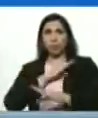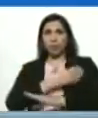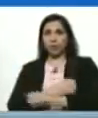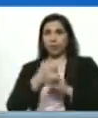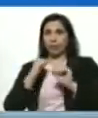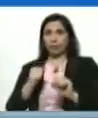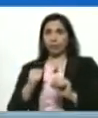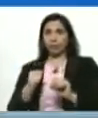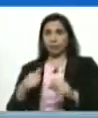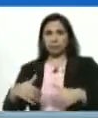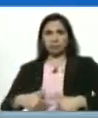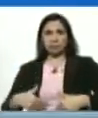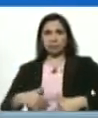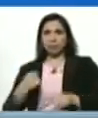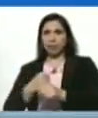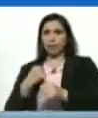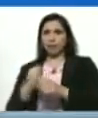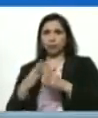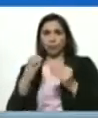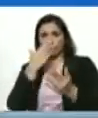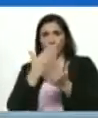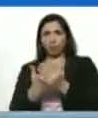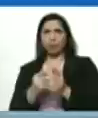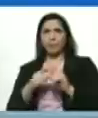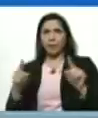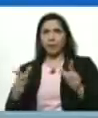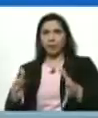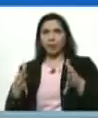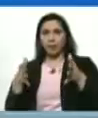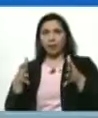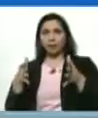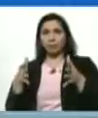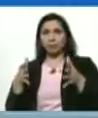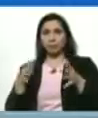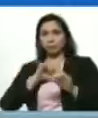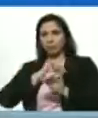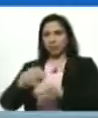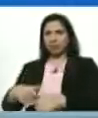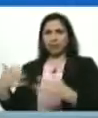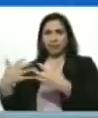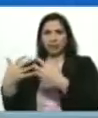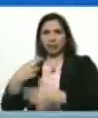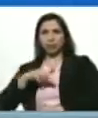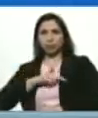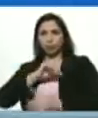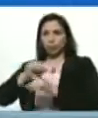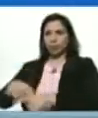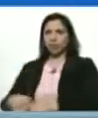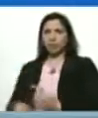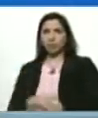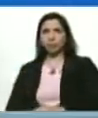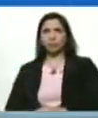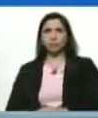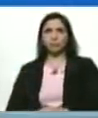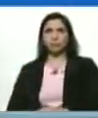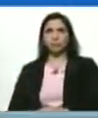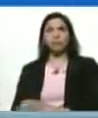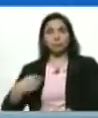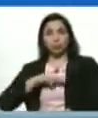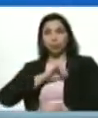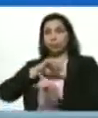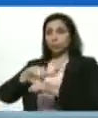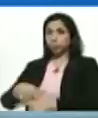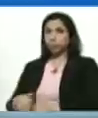trabajando en todos los frentes para ganar esta guerra y la vamos a ganar las vamos a ganar